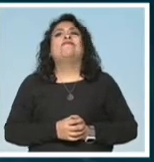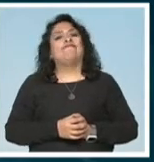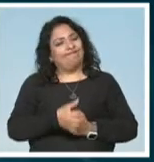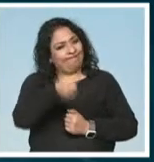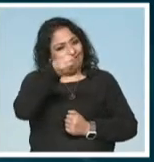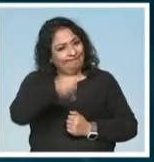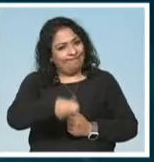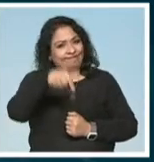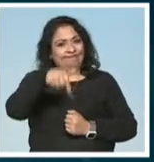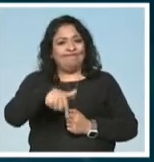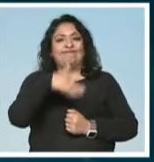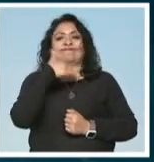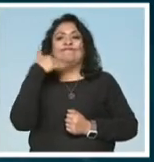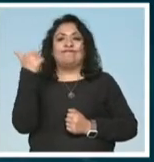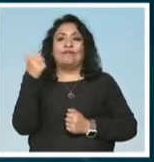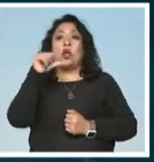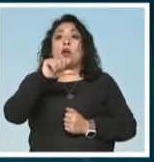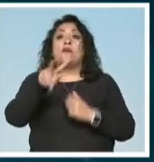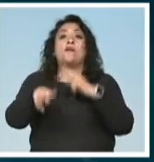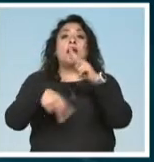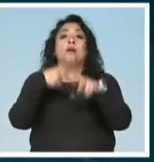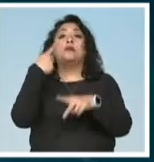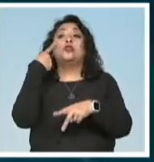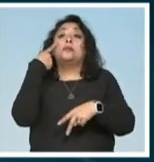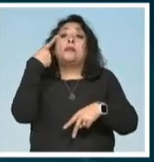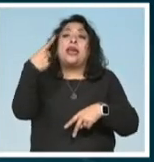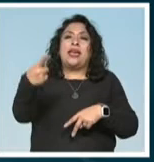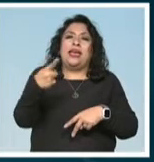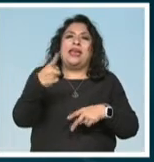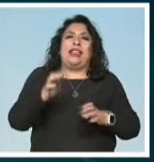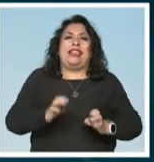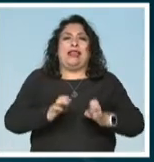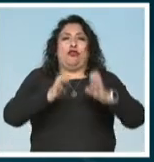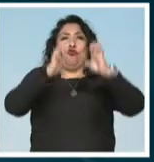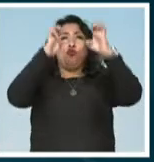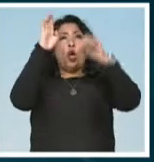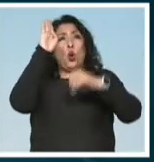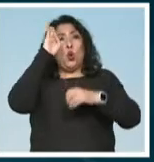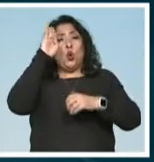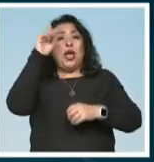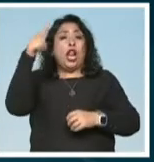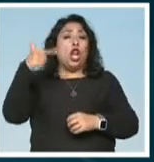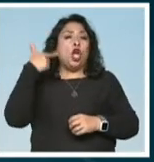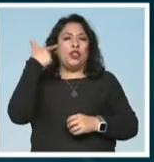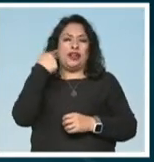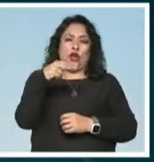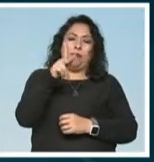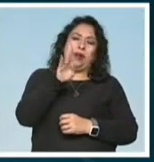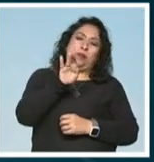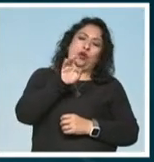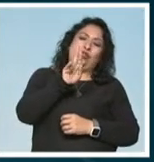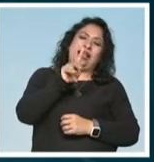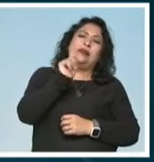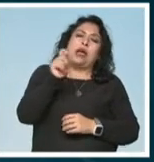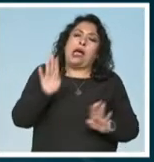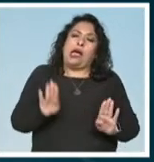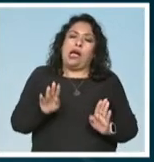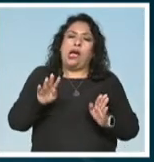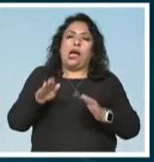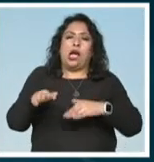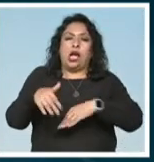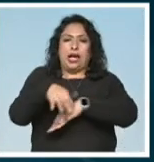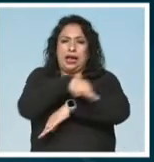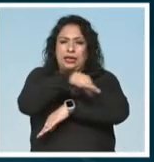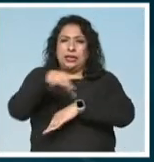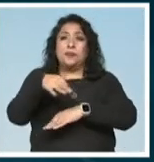Muchos saludos desde Berlín. Hoy iremos tras las huellas del brutalismo en Londres. El brutalismo es un estilo arquitectónico que nace en la